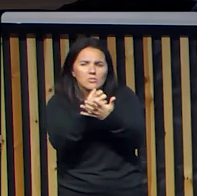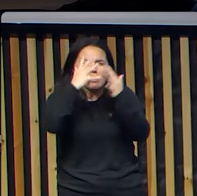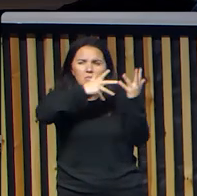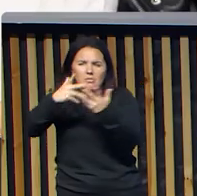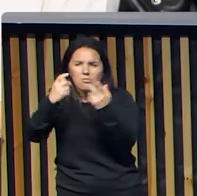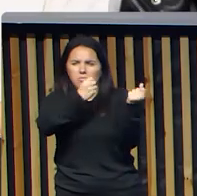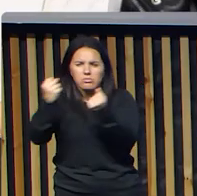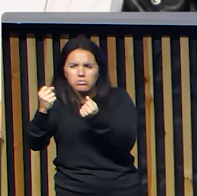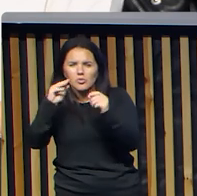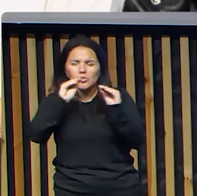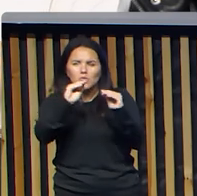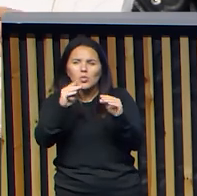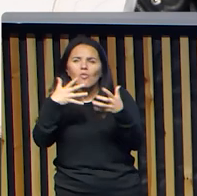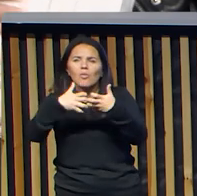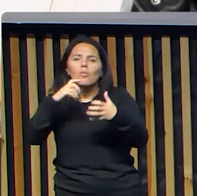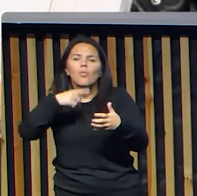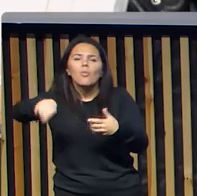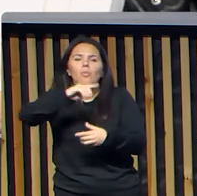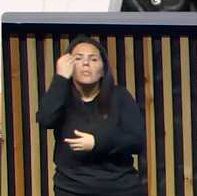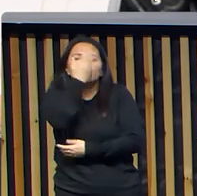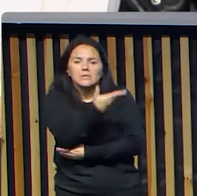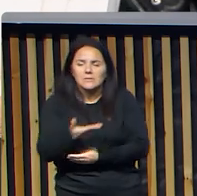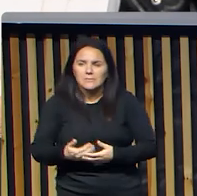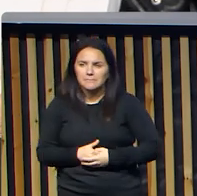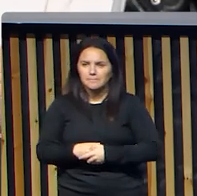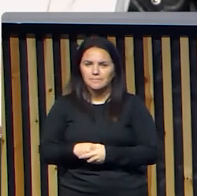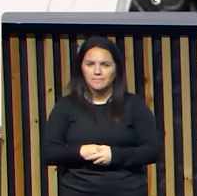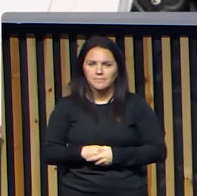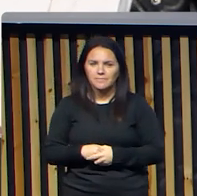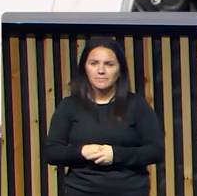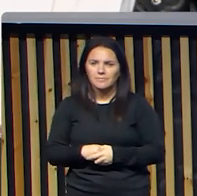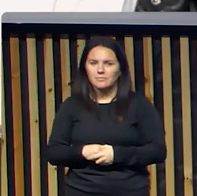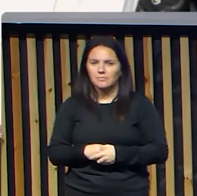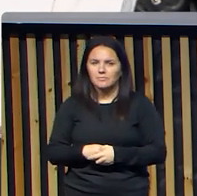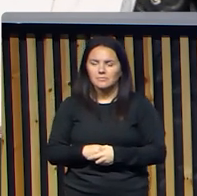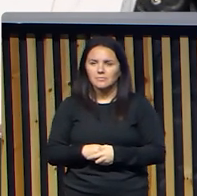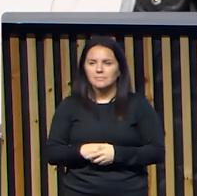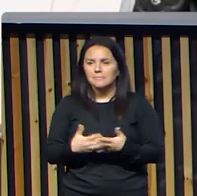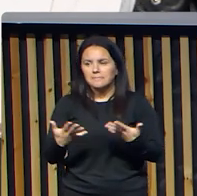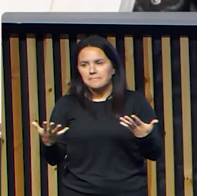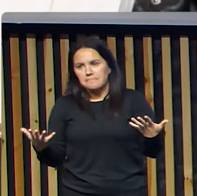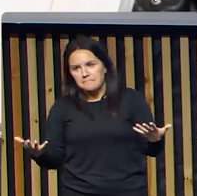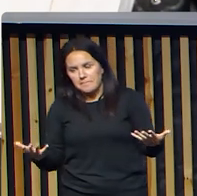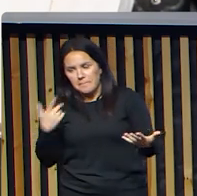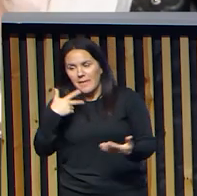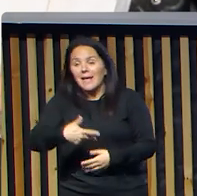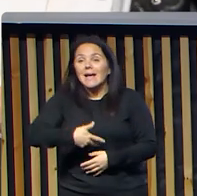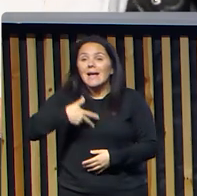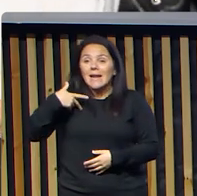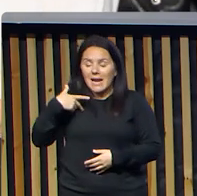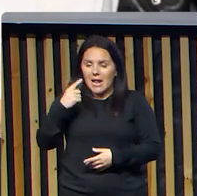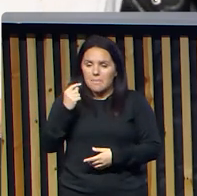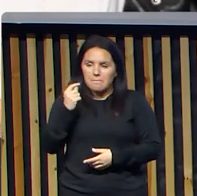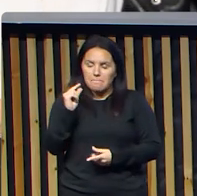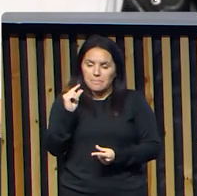yo creo que en general vamos hacia adelante en el sentido de que pues Hoy estamos aquí reunidos hablando de comunicación